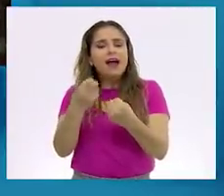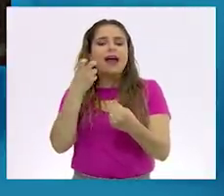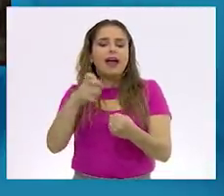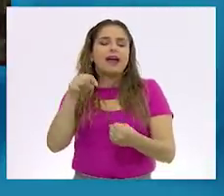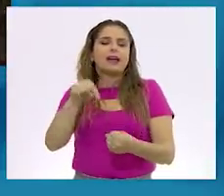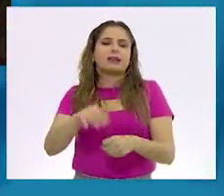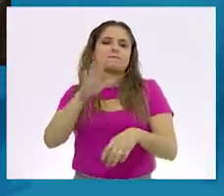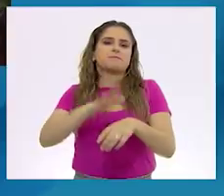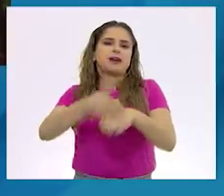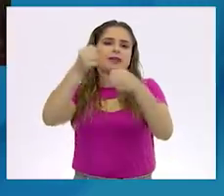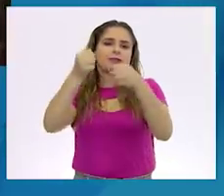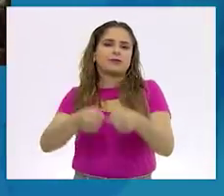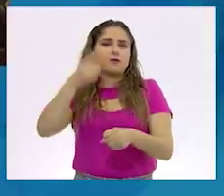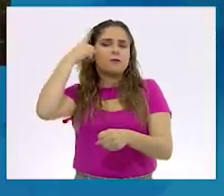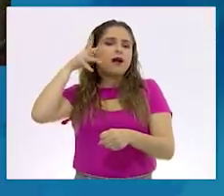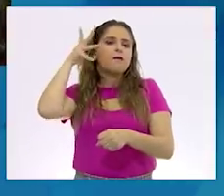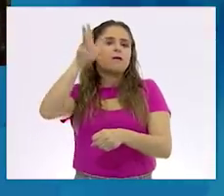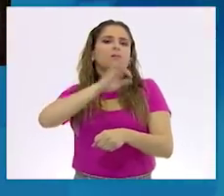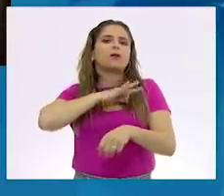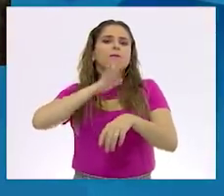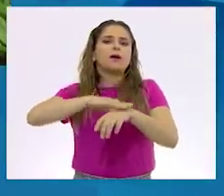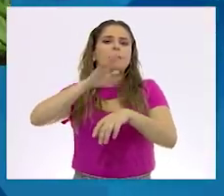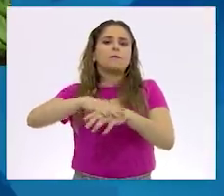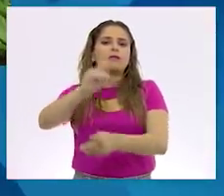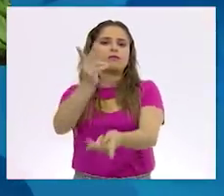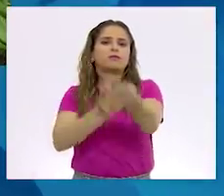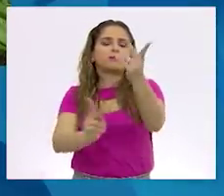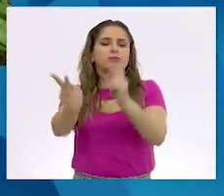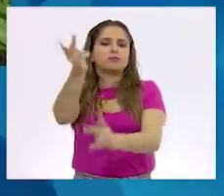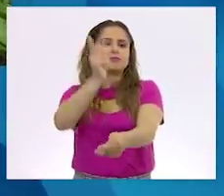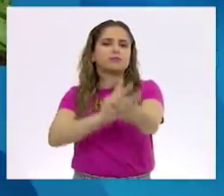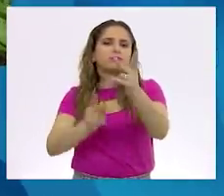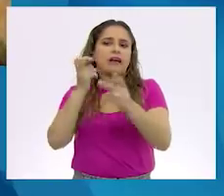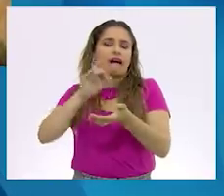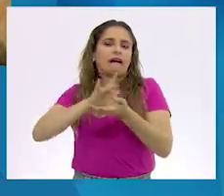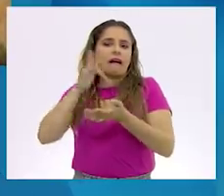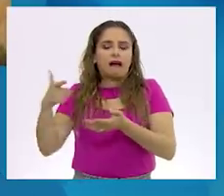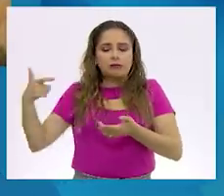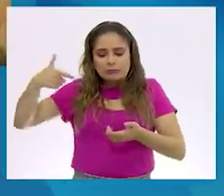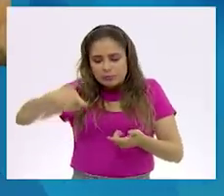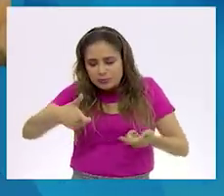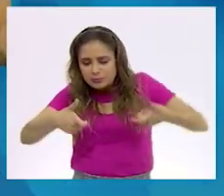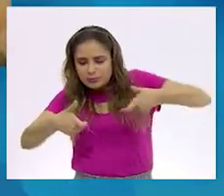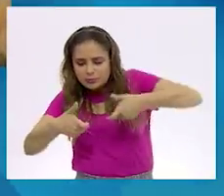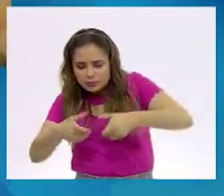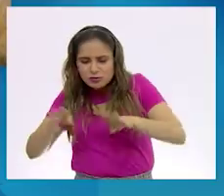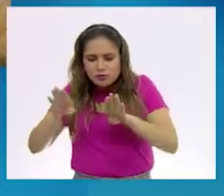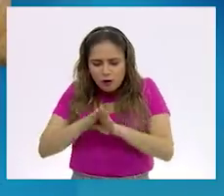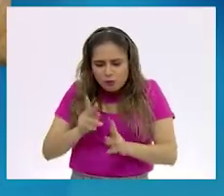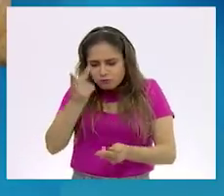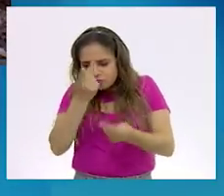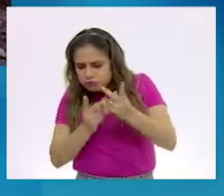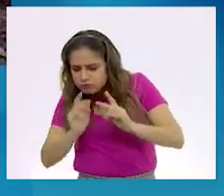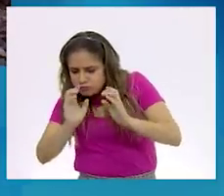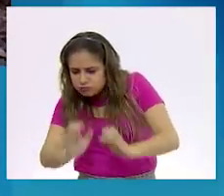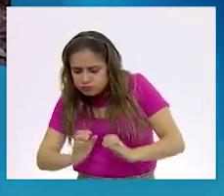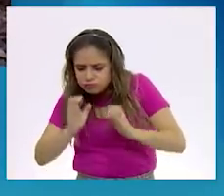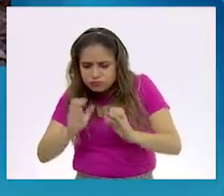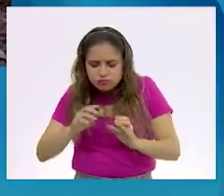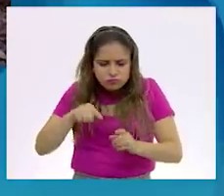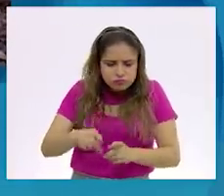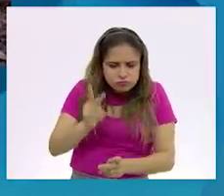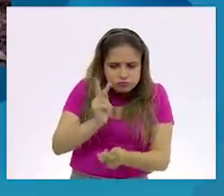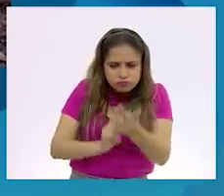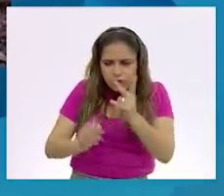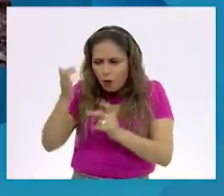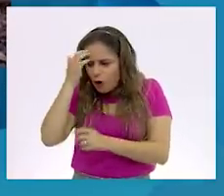seguro de vida para los cultivos que hoy nos alimentan. Gracias a ellos y con la ayuda de los procesos de mejoramiento,